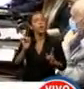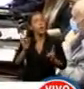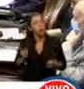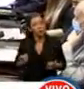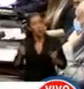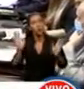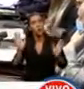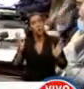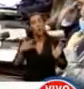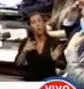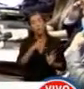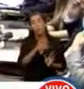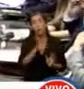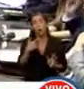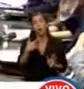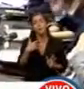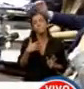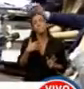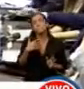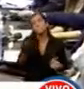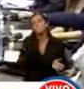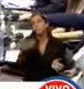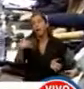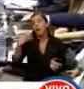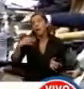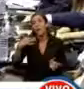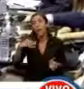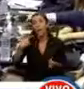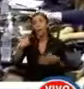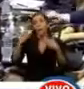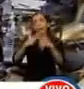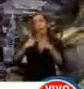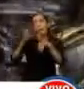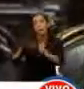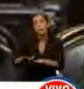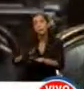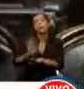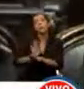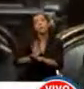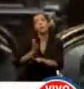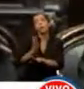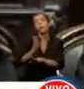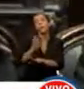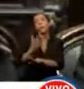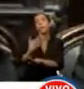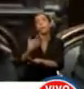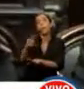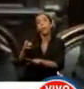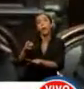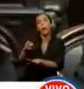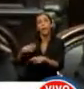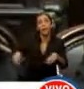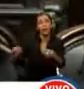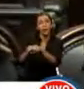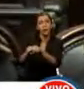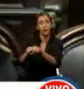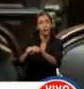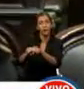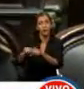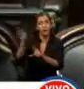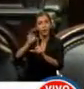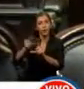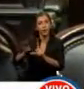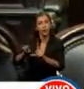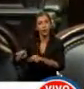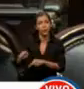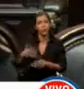dentro de su reflexión estar en su domicilio, que lo hicieran por Zoom, una respuesta por demás